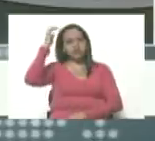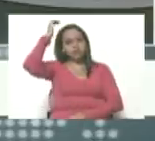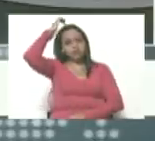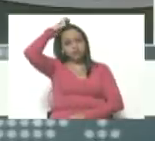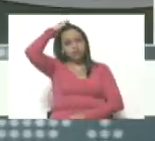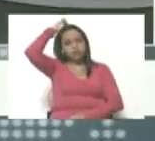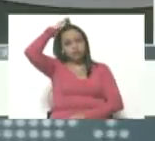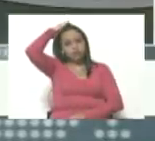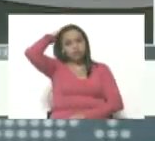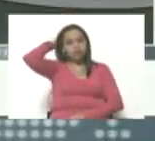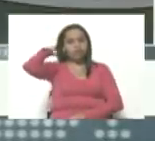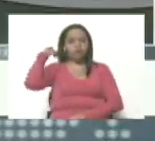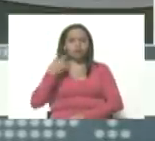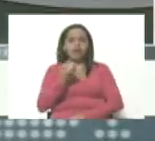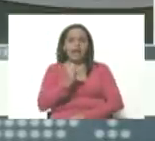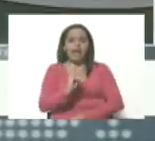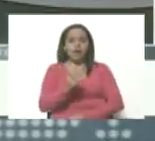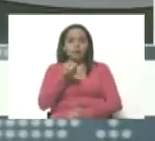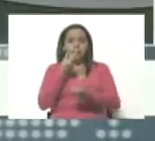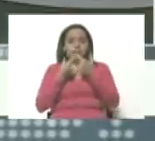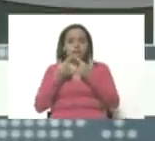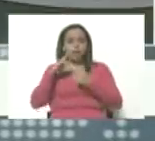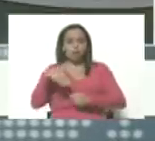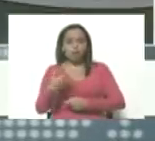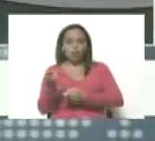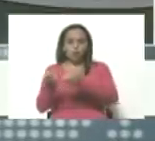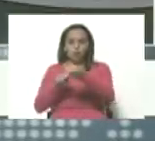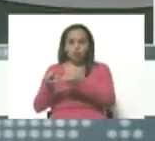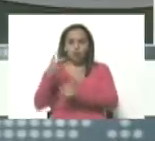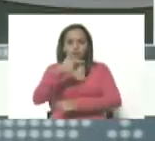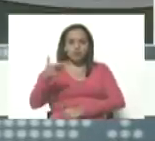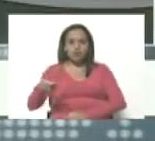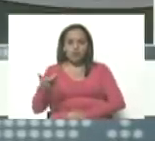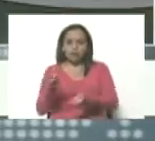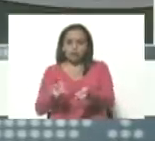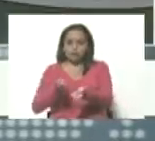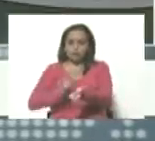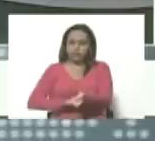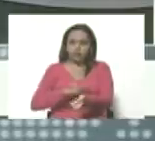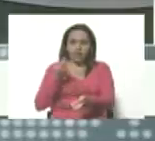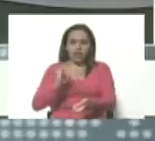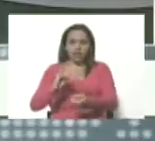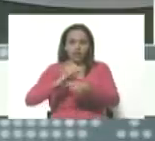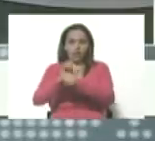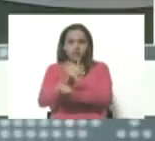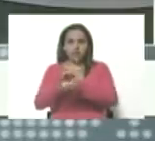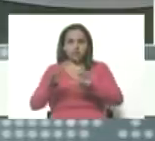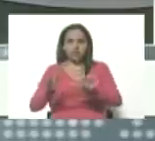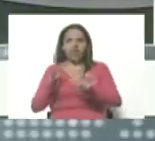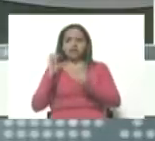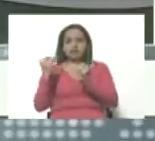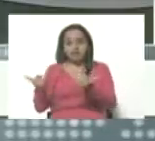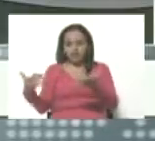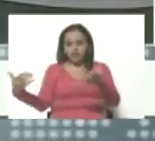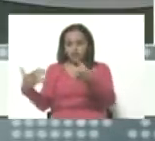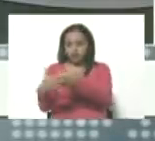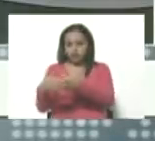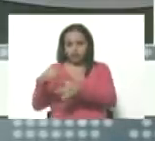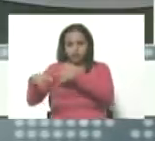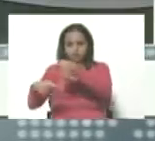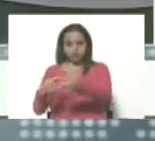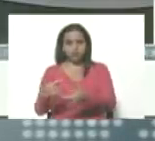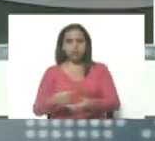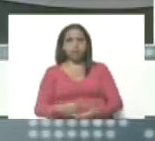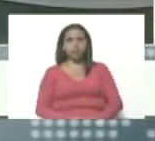unas medicinas para tratamiento de pacientes graves del COVID-19. Ya va a haber reunión ahora,